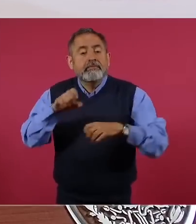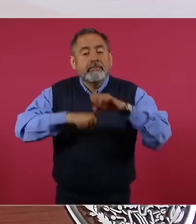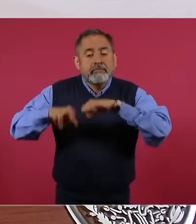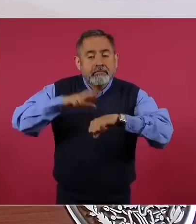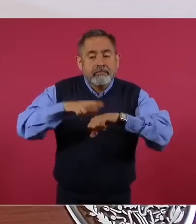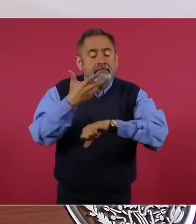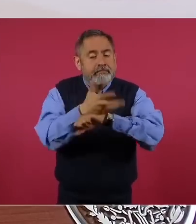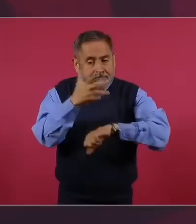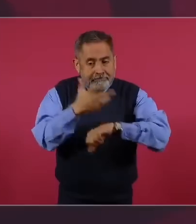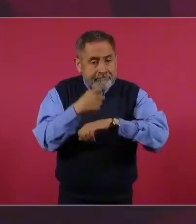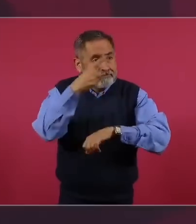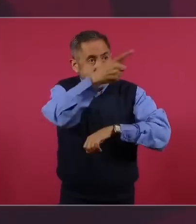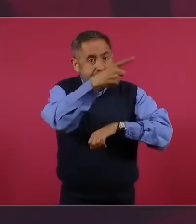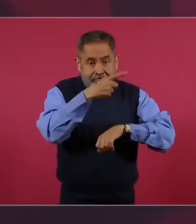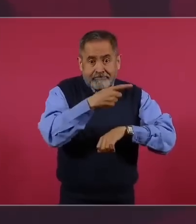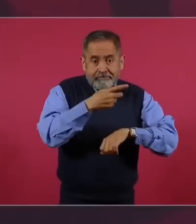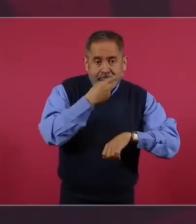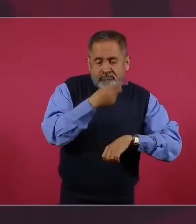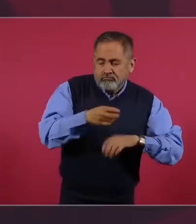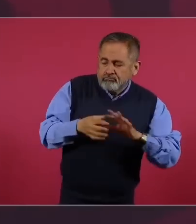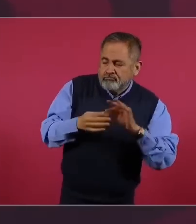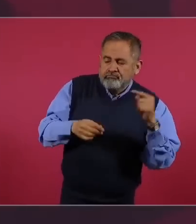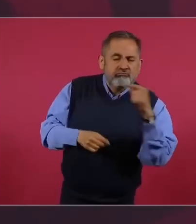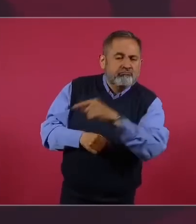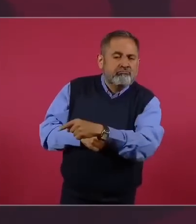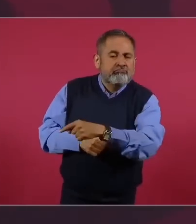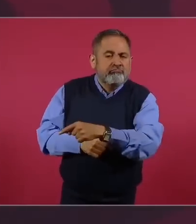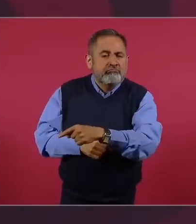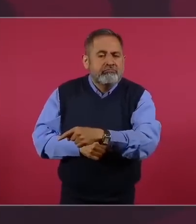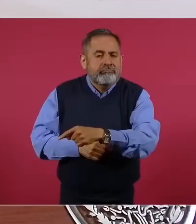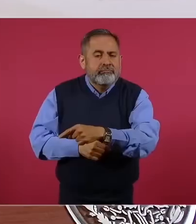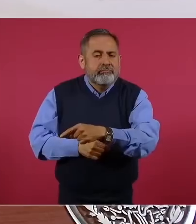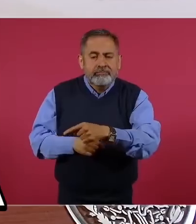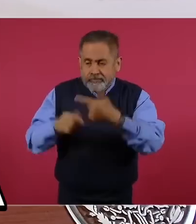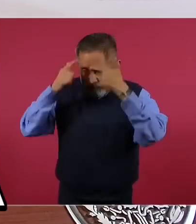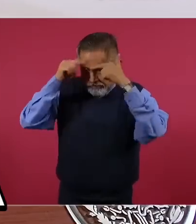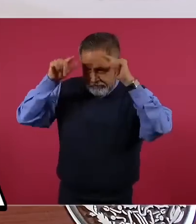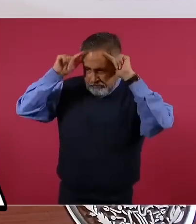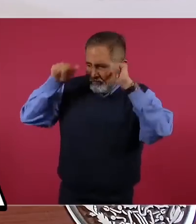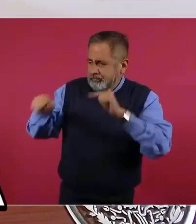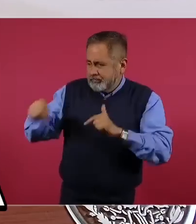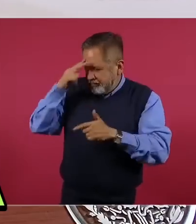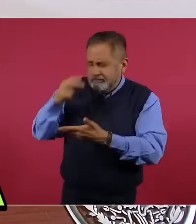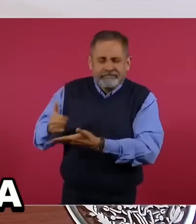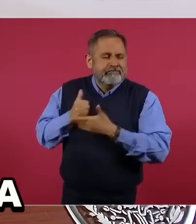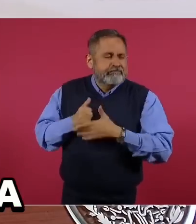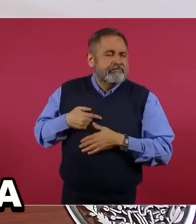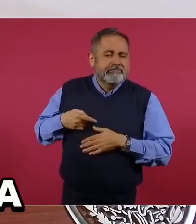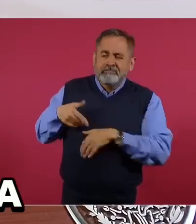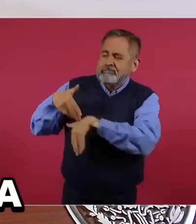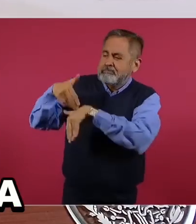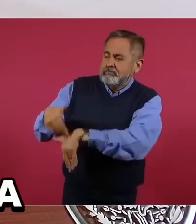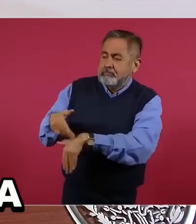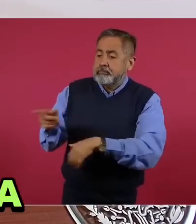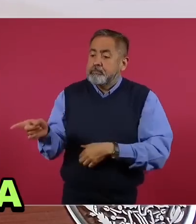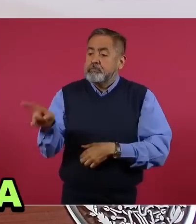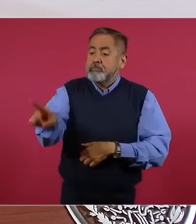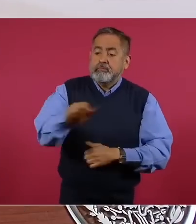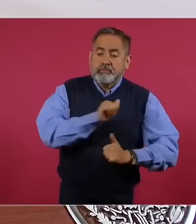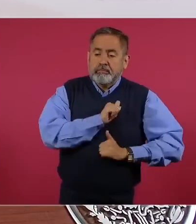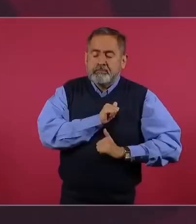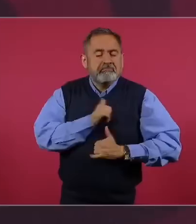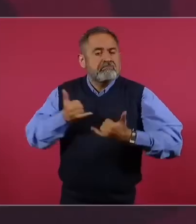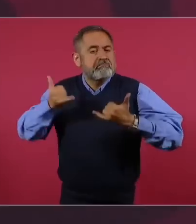reafirmamos con esta elección del 2024, ganando la mayoría absoluta con Claudia,